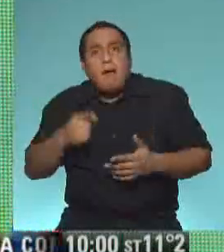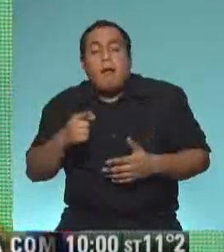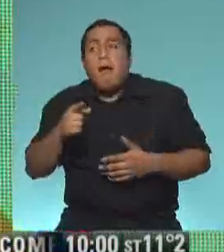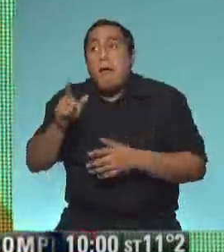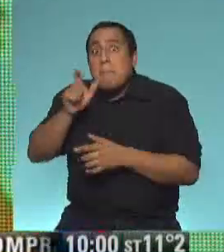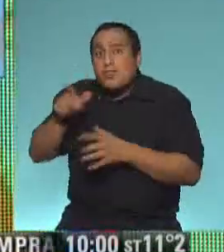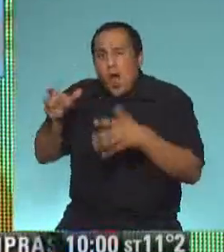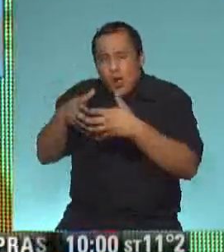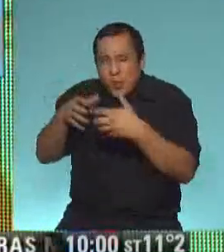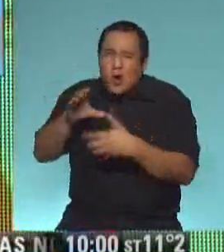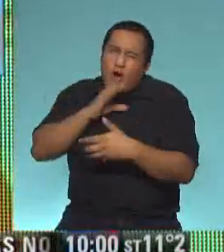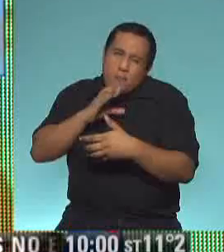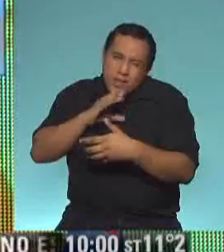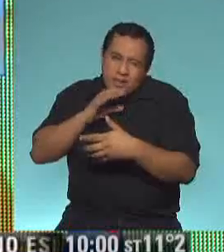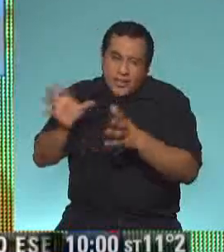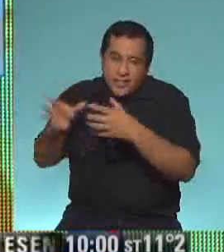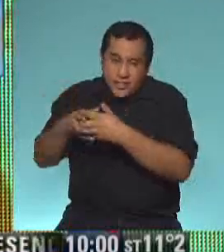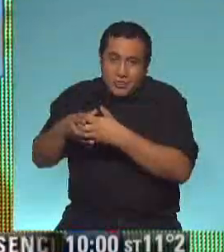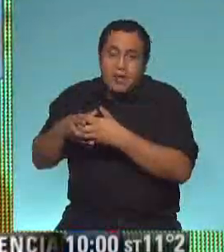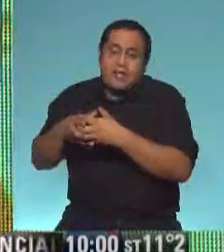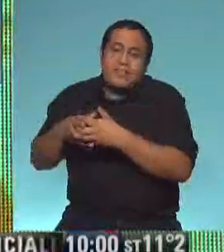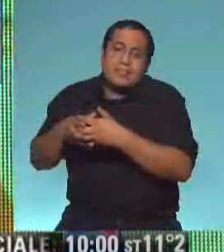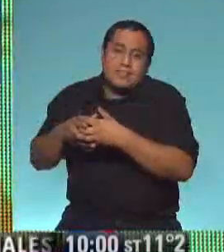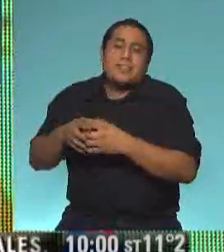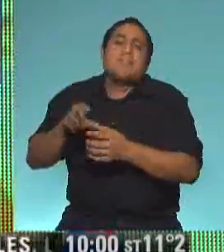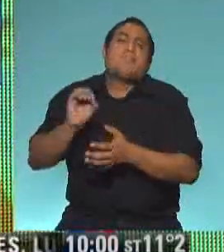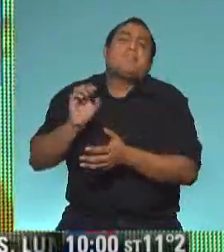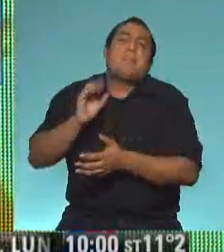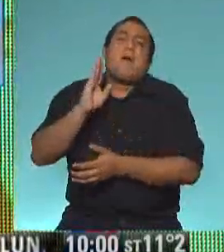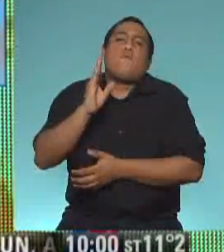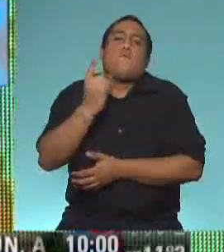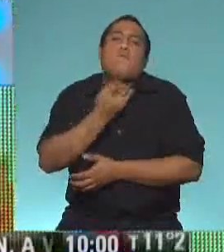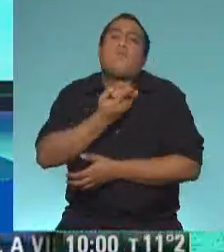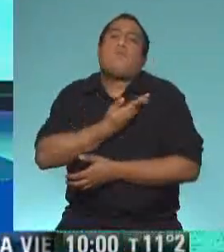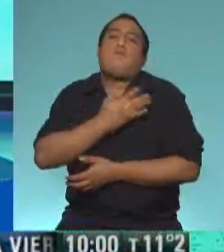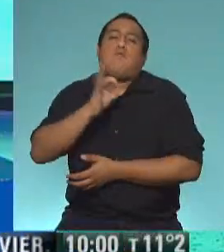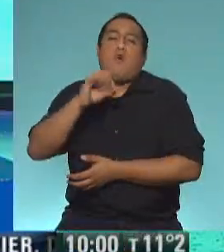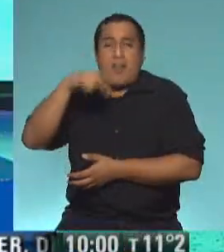hacían estos personajes graciosos? Que los llamamos bufones en aquello tiempo.